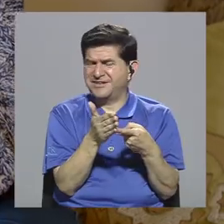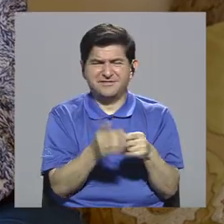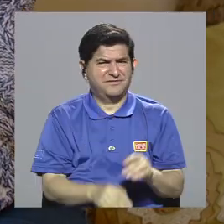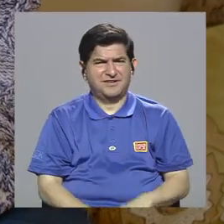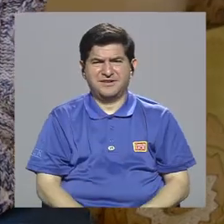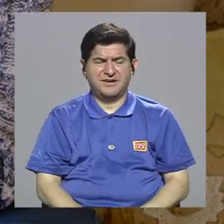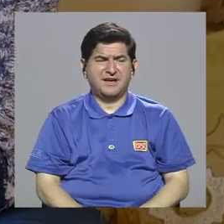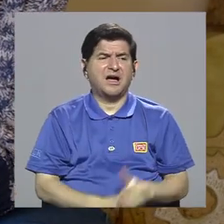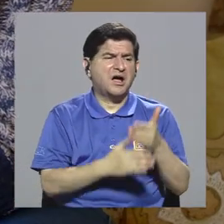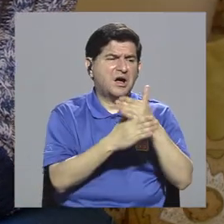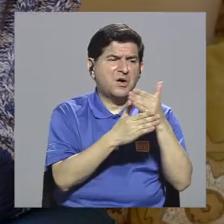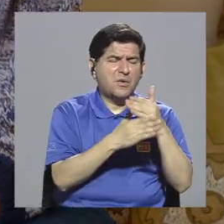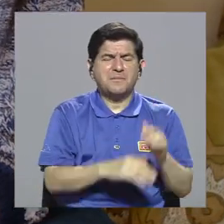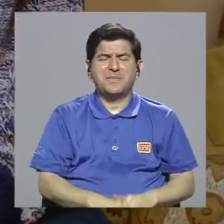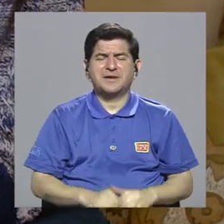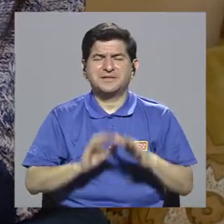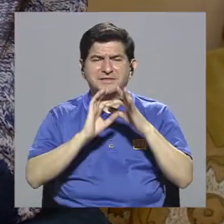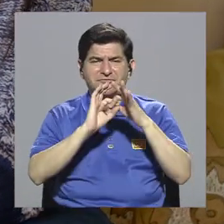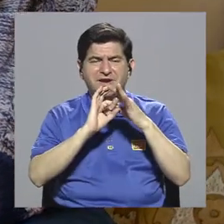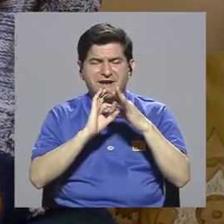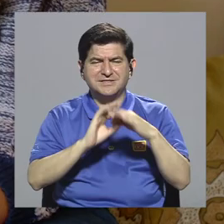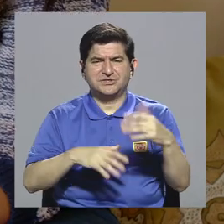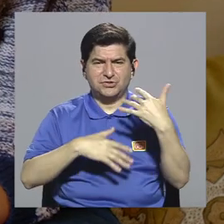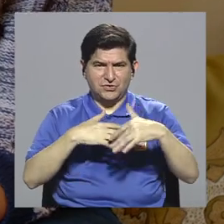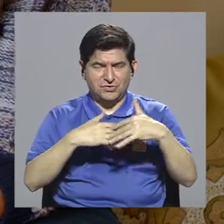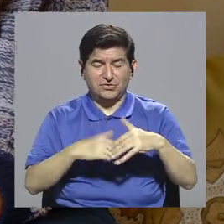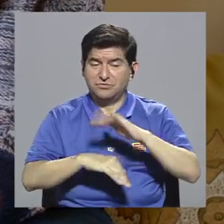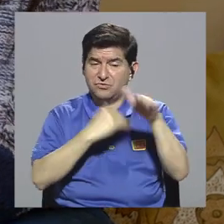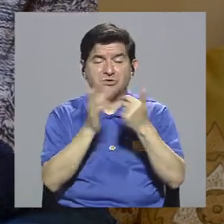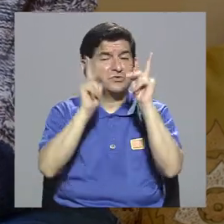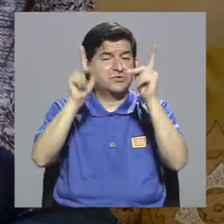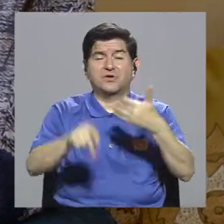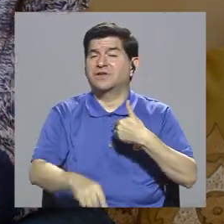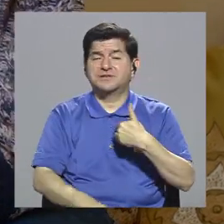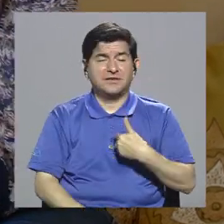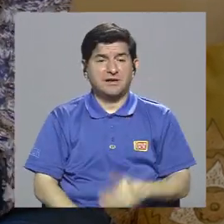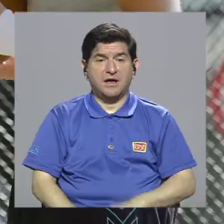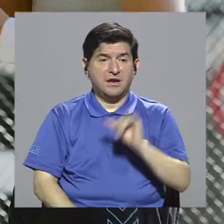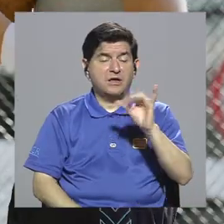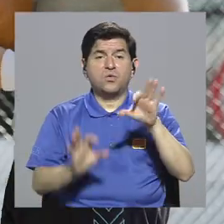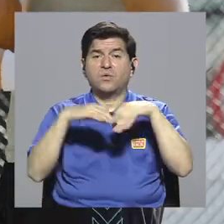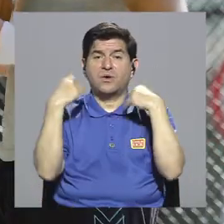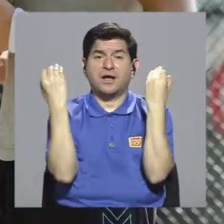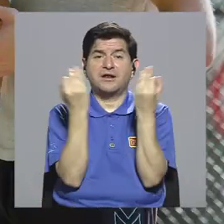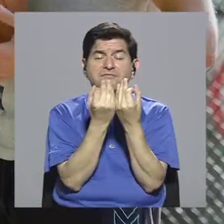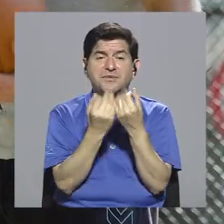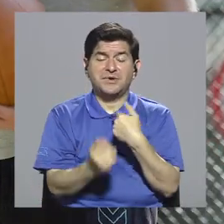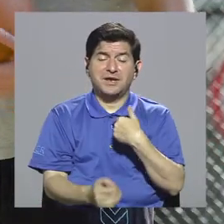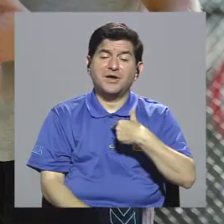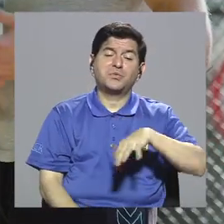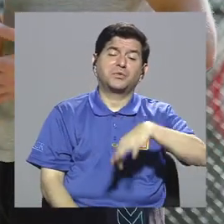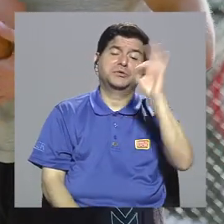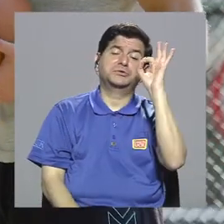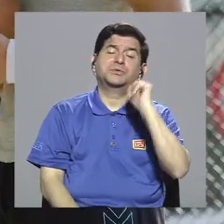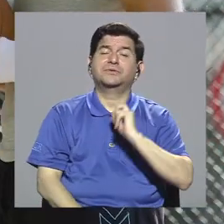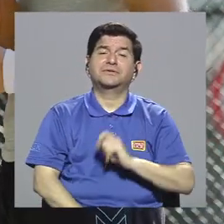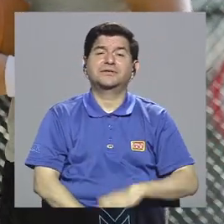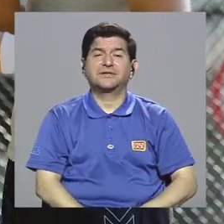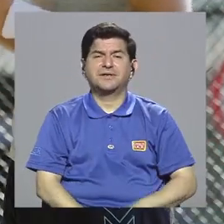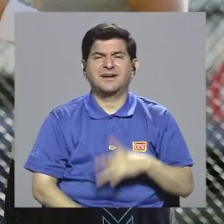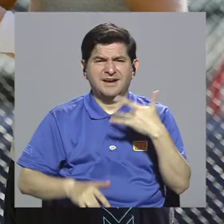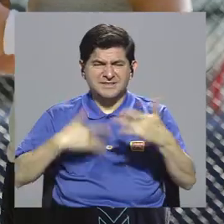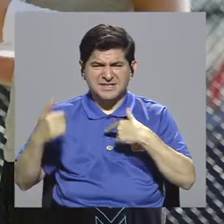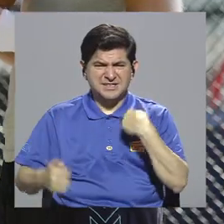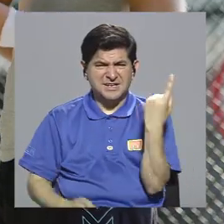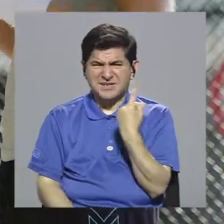igual cuando hablo de familia, no necesariamente hablo de los que comparten sangre con nosotros, porque no todo el mundo tiene acceso a eso, ¿verdad? Ajá. Sino